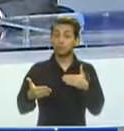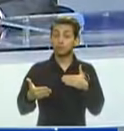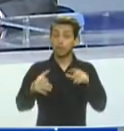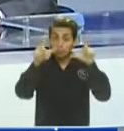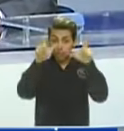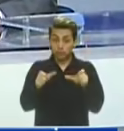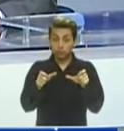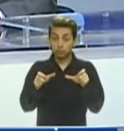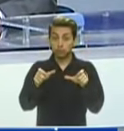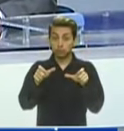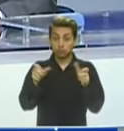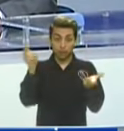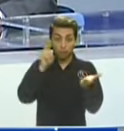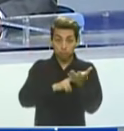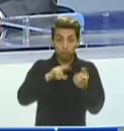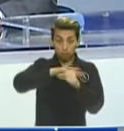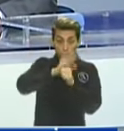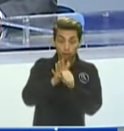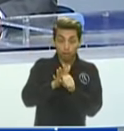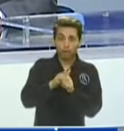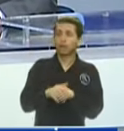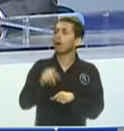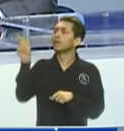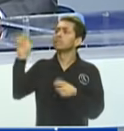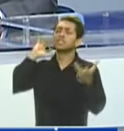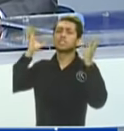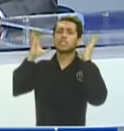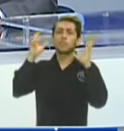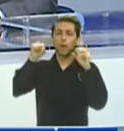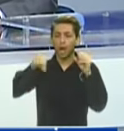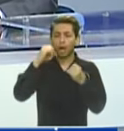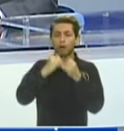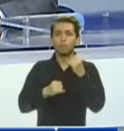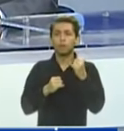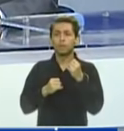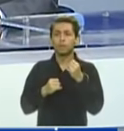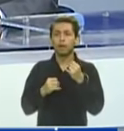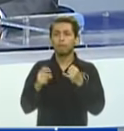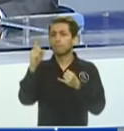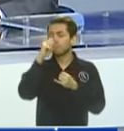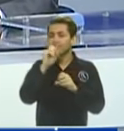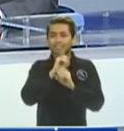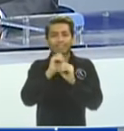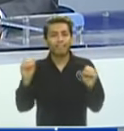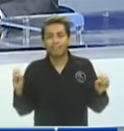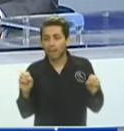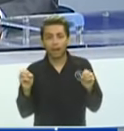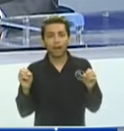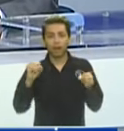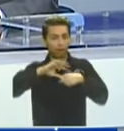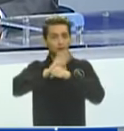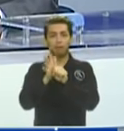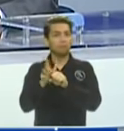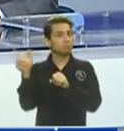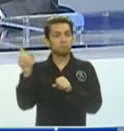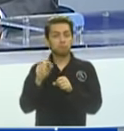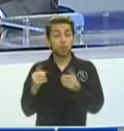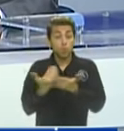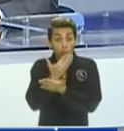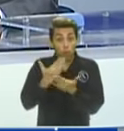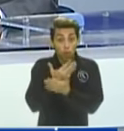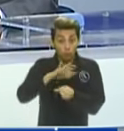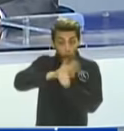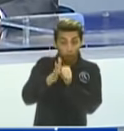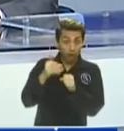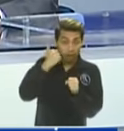Chiquimula. Chiquimula en los últimos 4 días no ha tenido ni un caso de Chiquimula. Ni un caso de Chiquimula. Si en